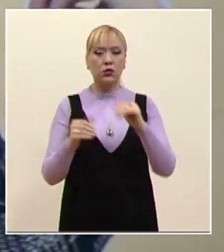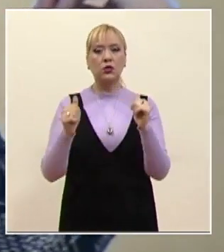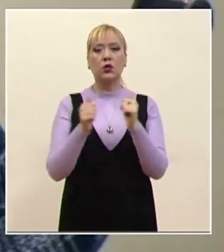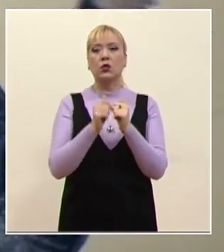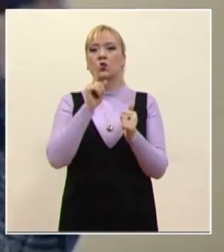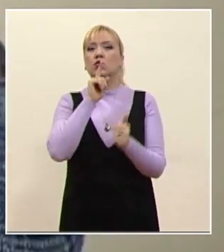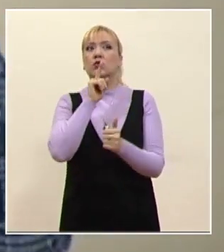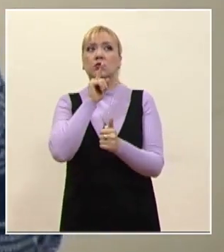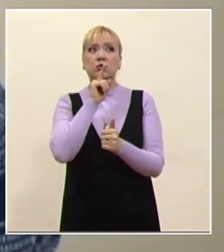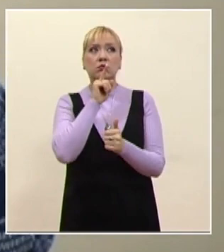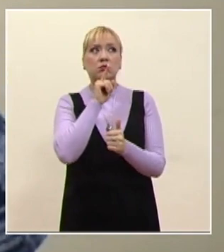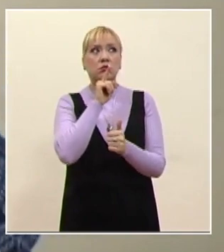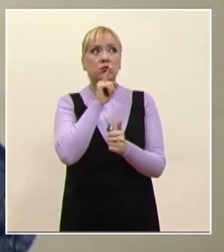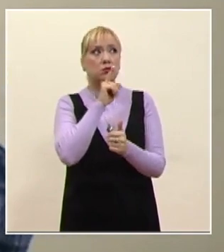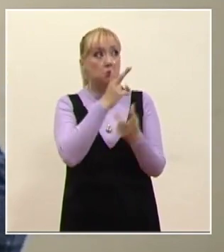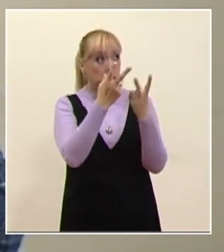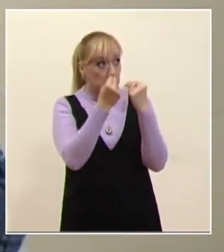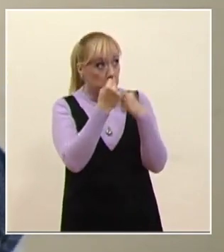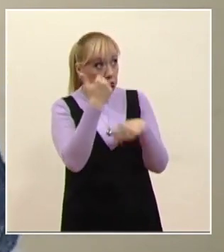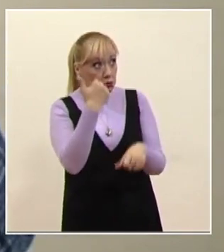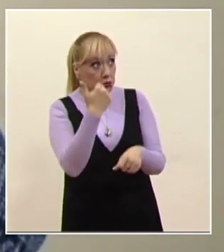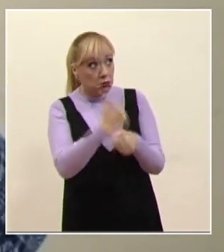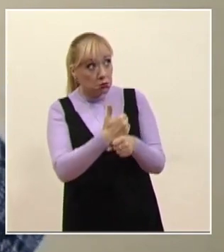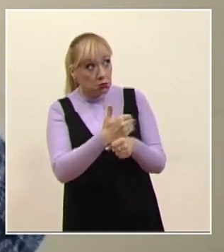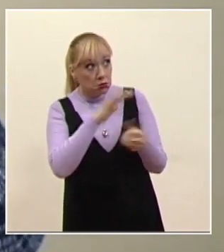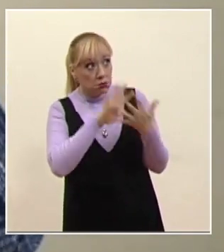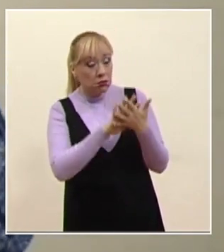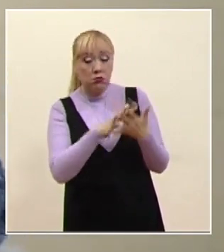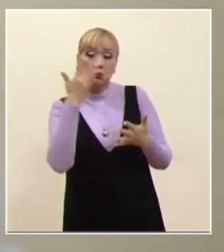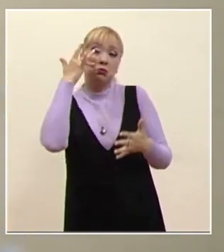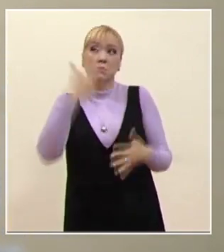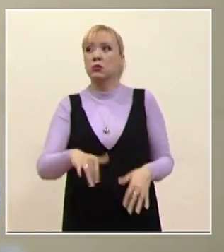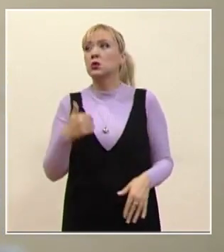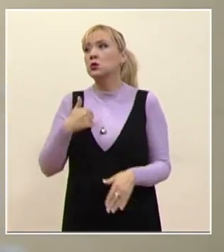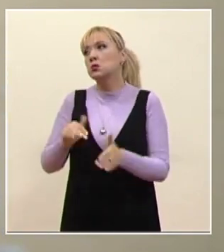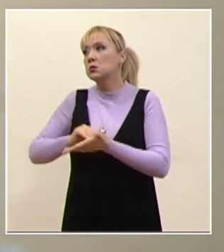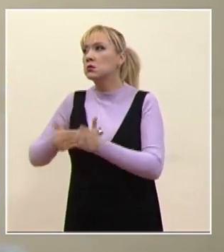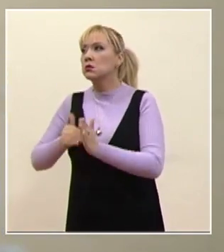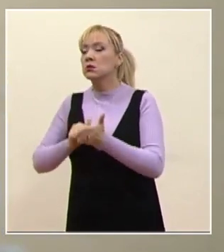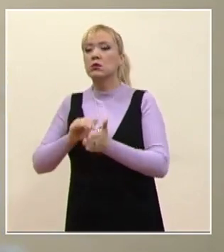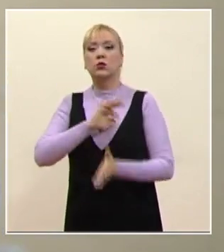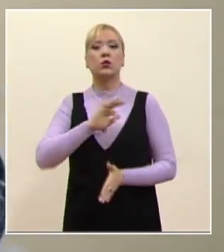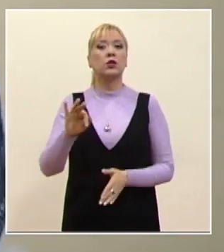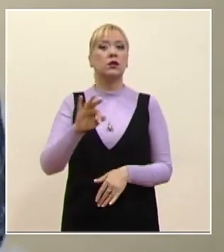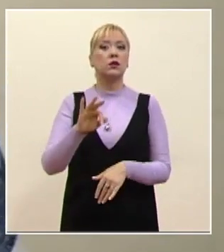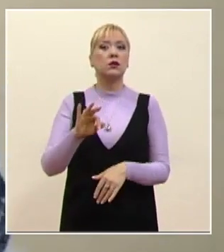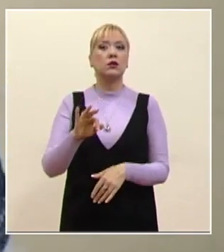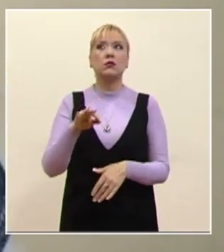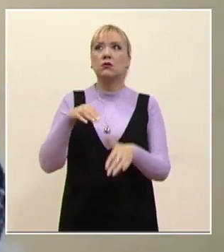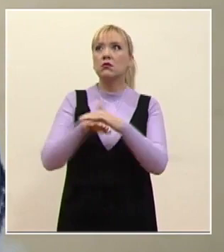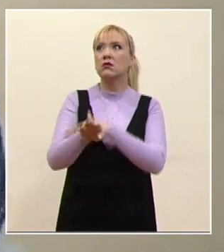clandestina, arriesgando su salud, su integridad física, su vida.